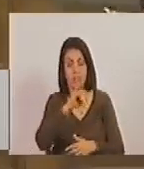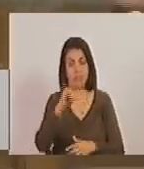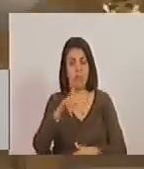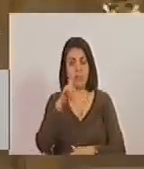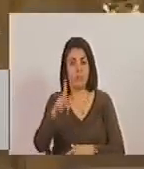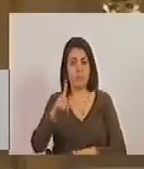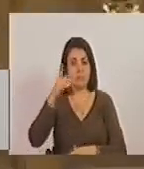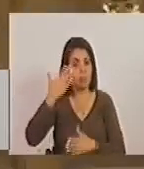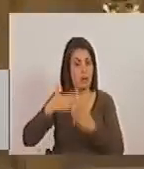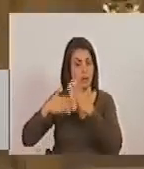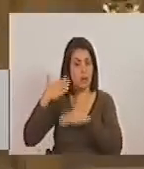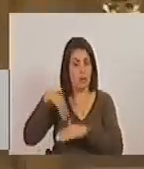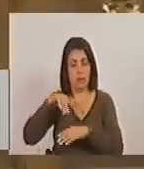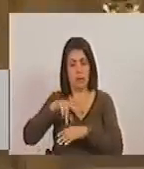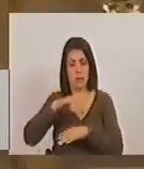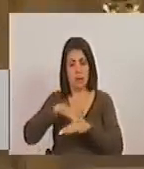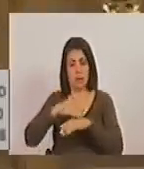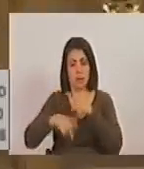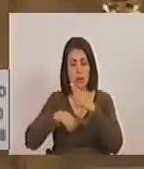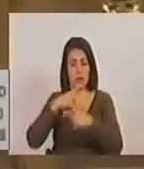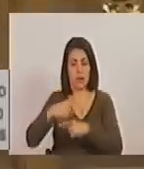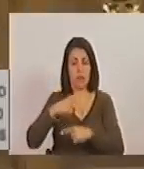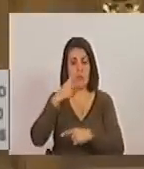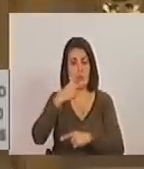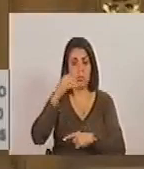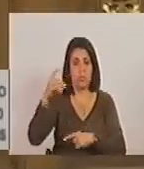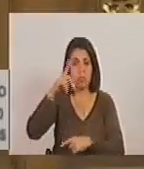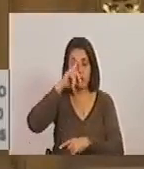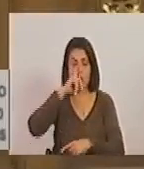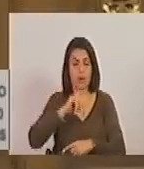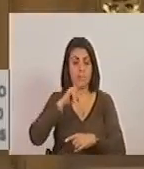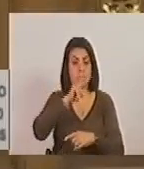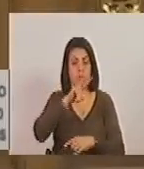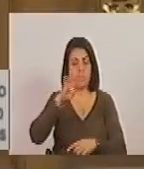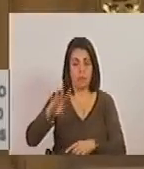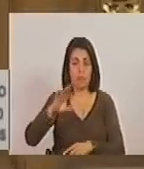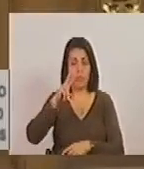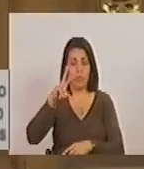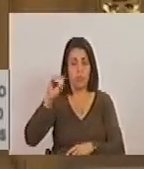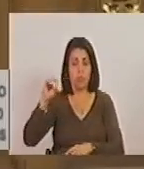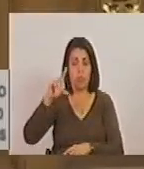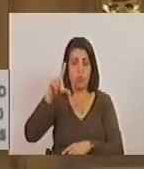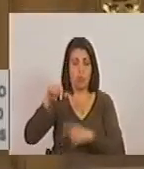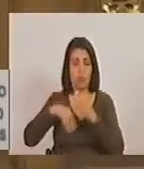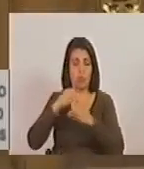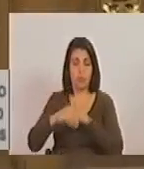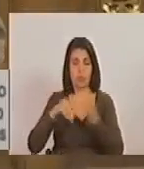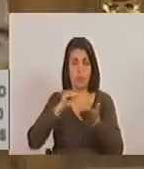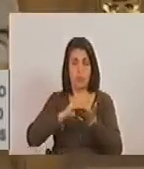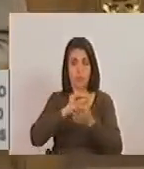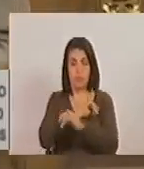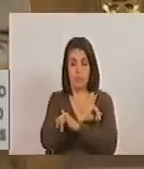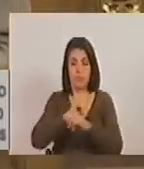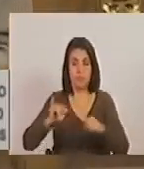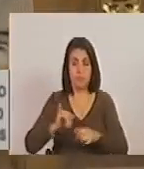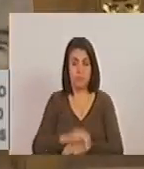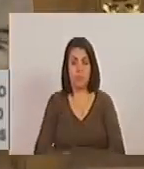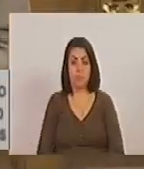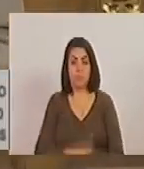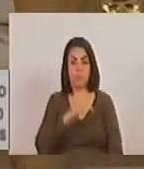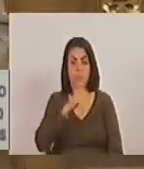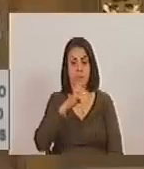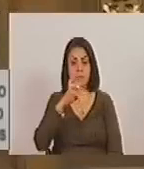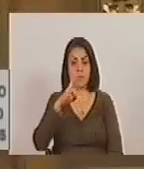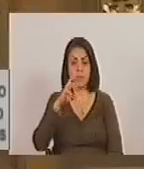que conmemoramos, presidente, ahora 200 años, este 24 de julio. y finalmente estamos proponiendo a Pedro